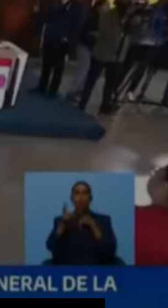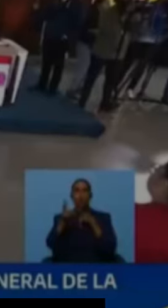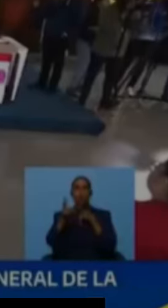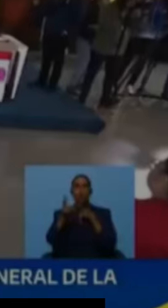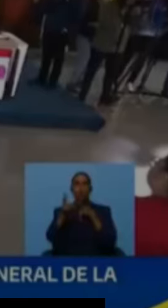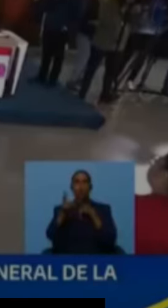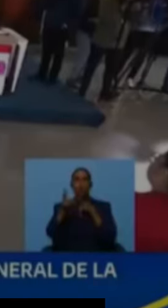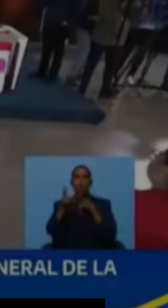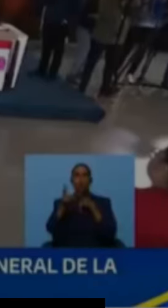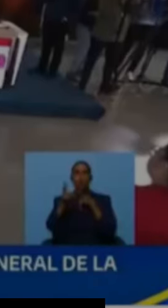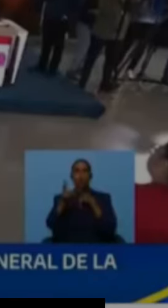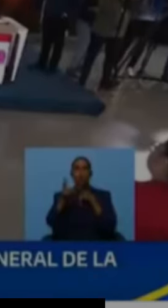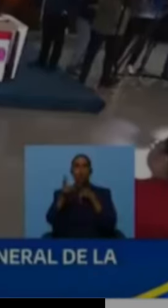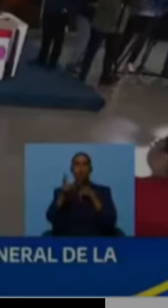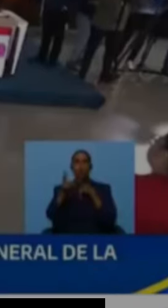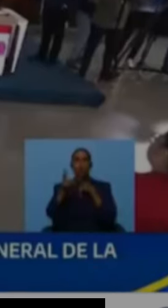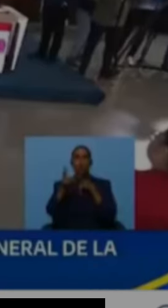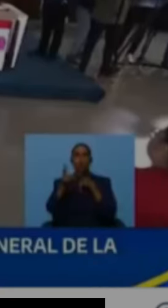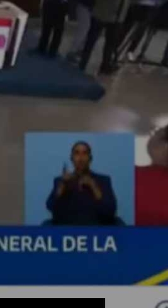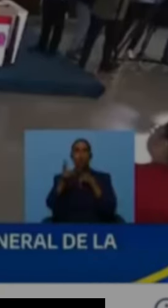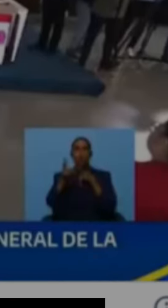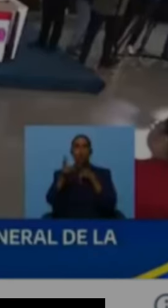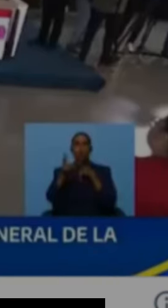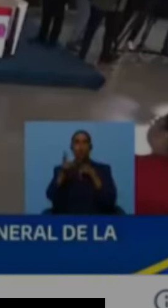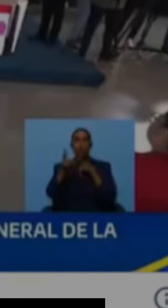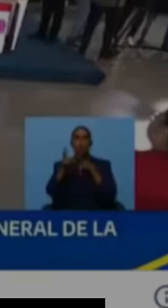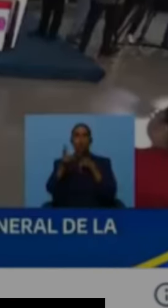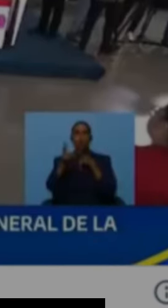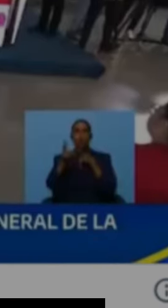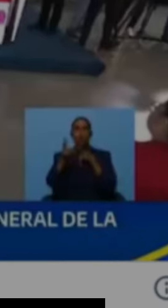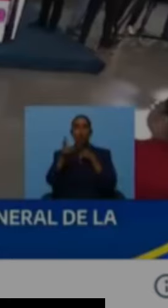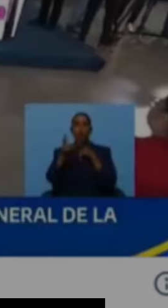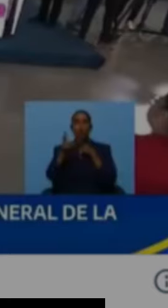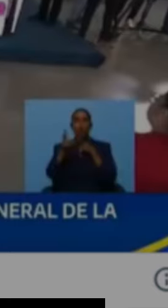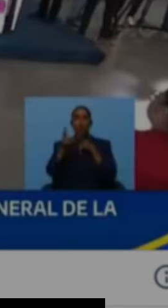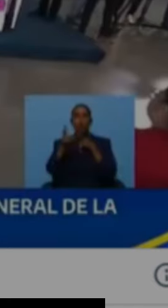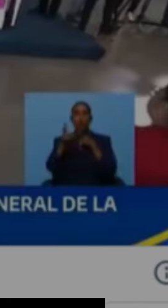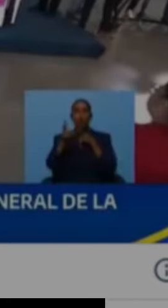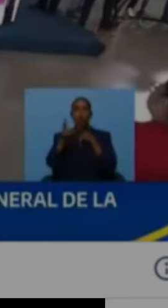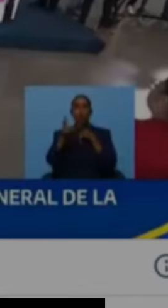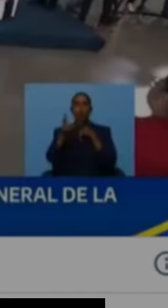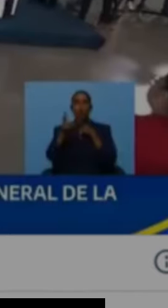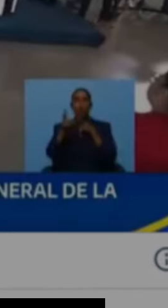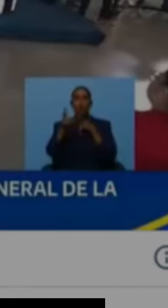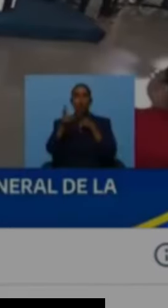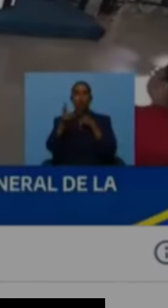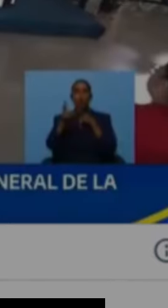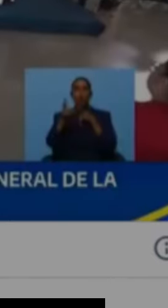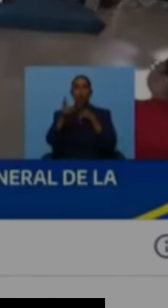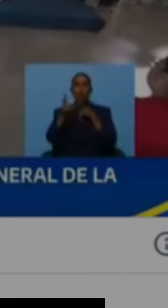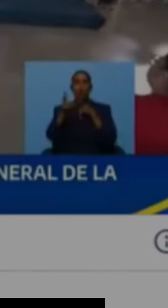de las manifestaciones convocadas por la líder de la oposición María Corina Machado, el poder para controlar los organismos encargados